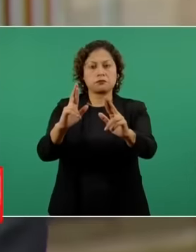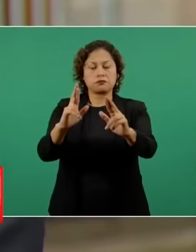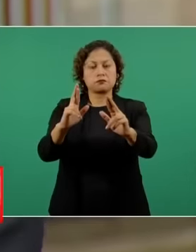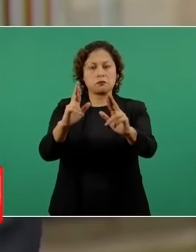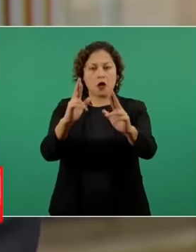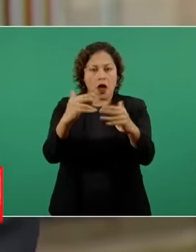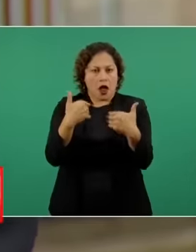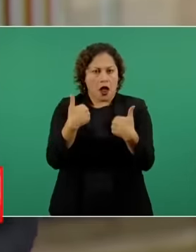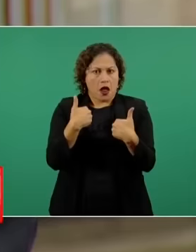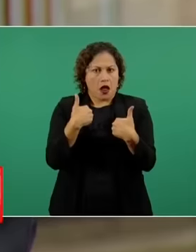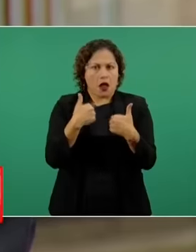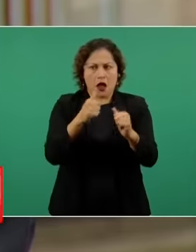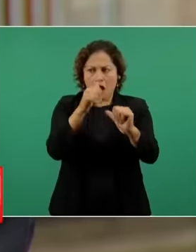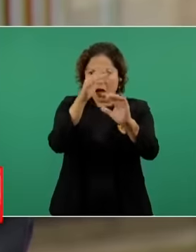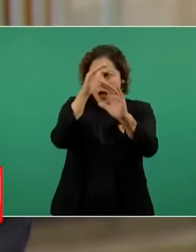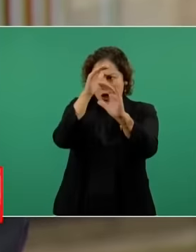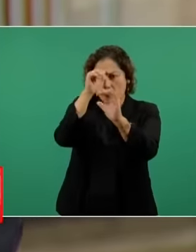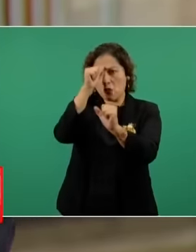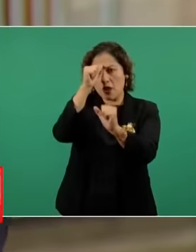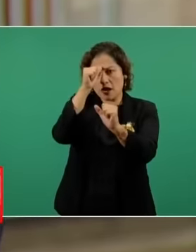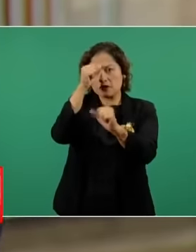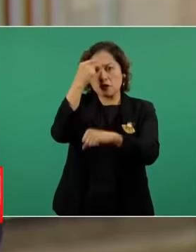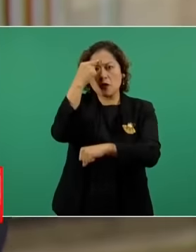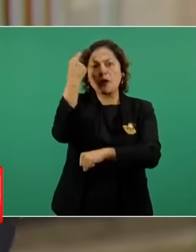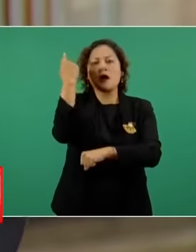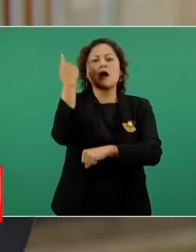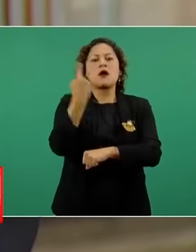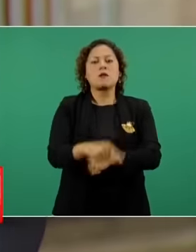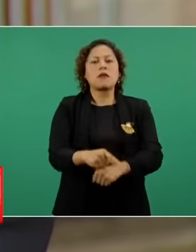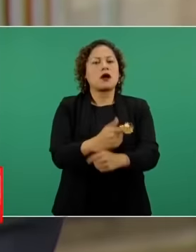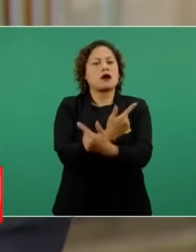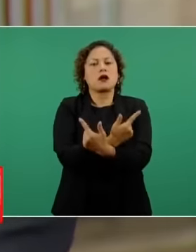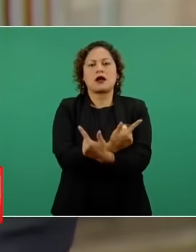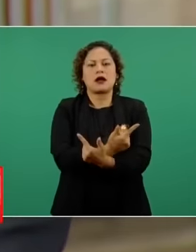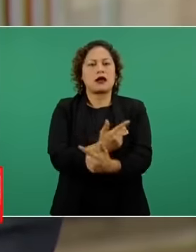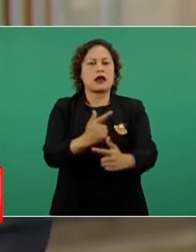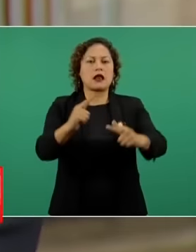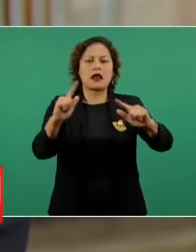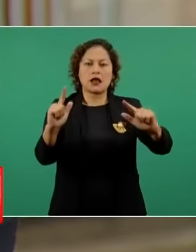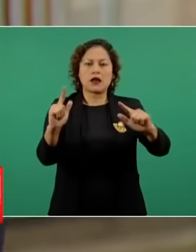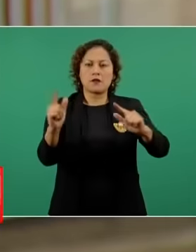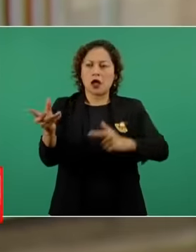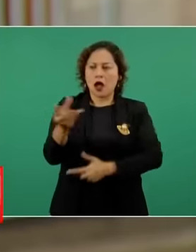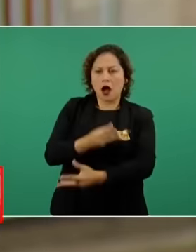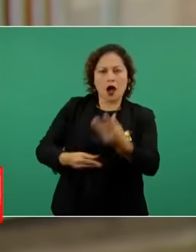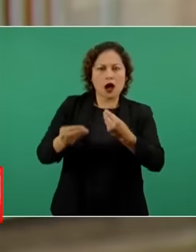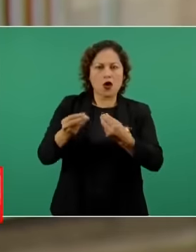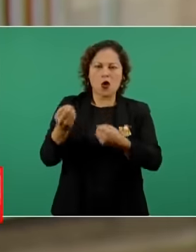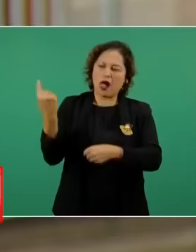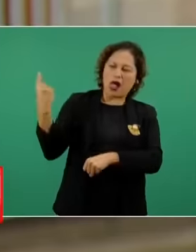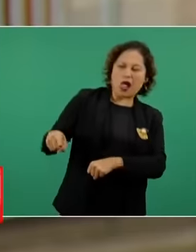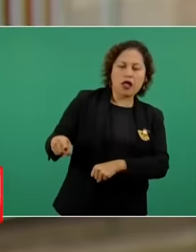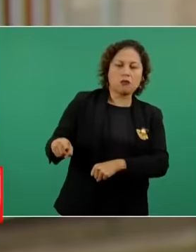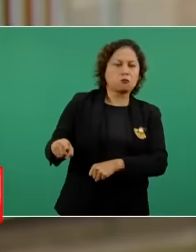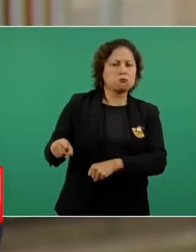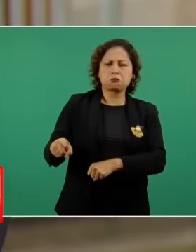y la libertad sin condiciones ni prepotencia.